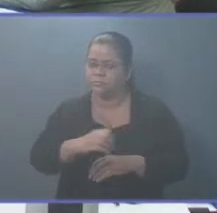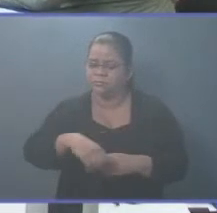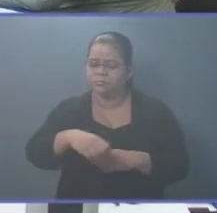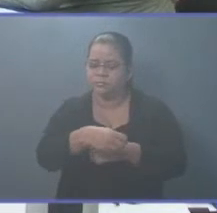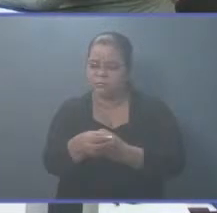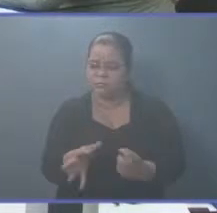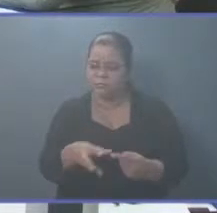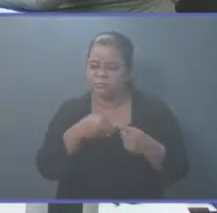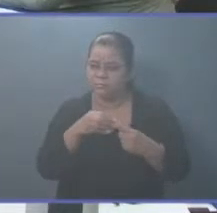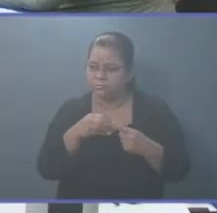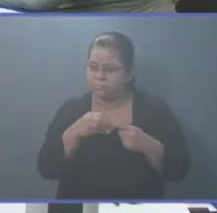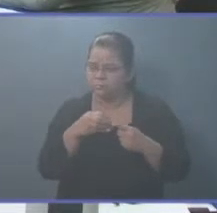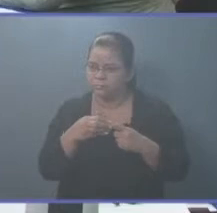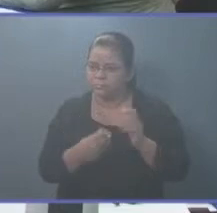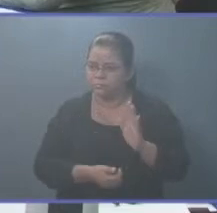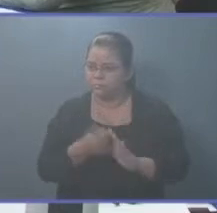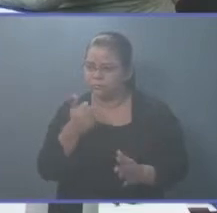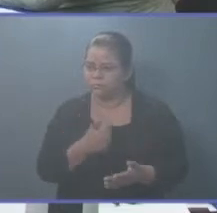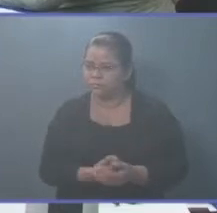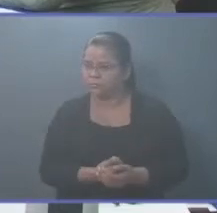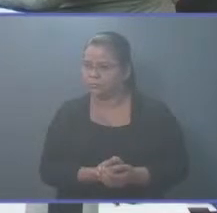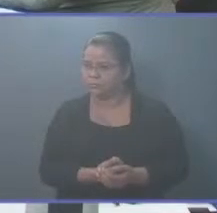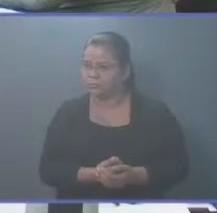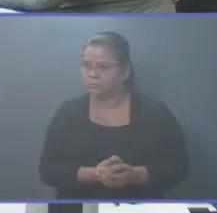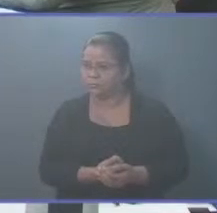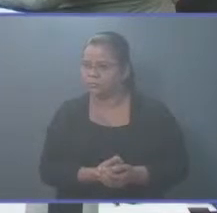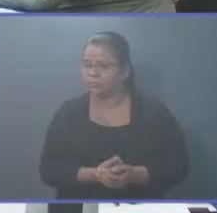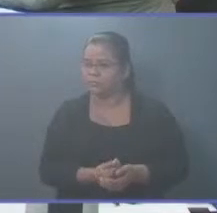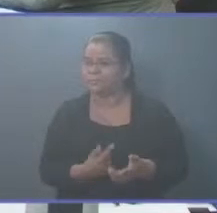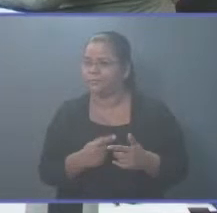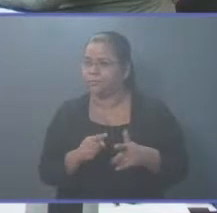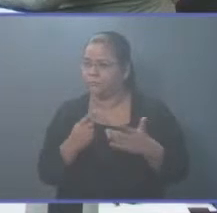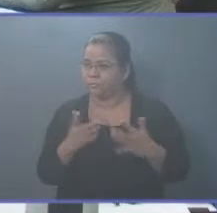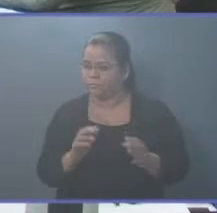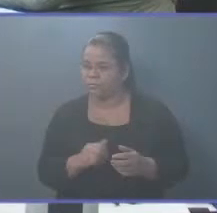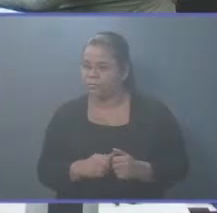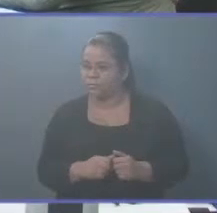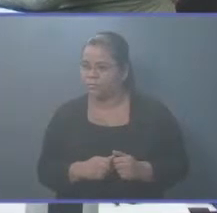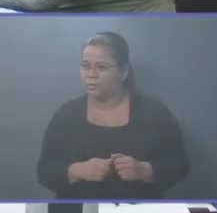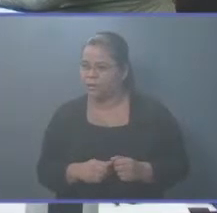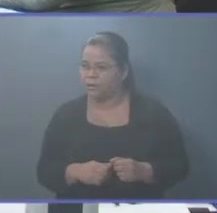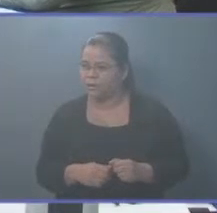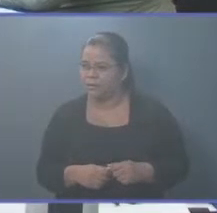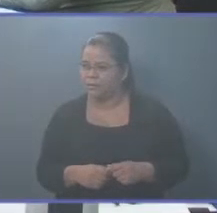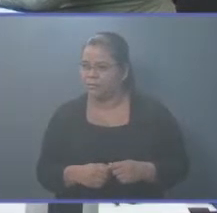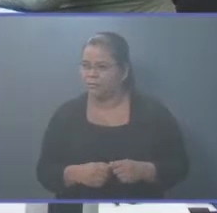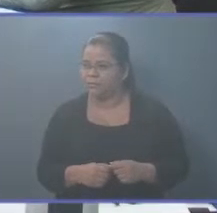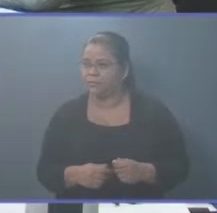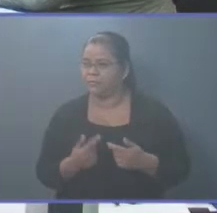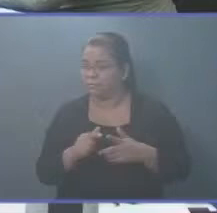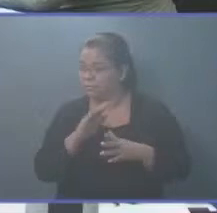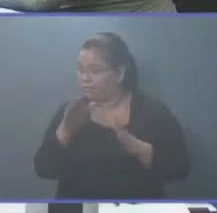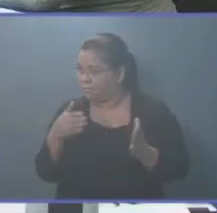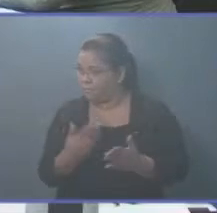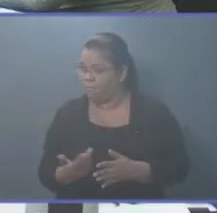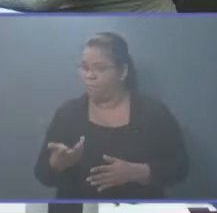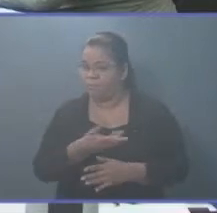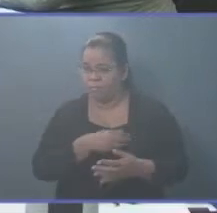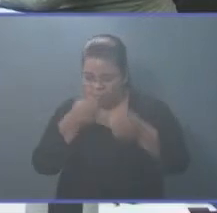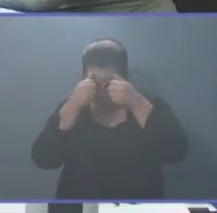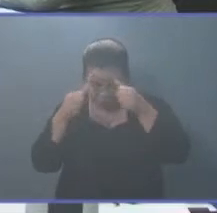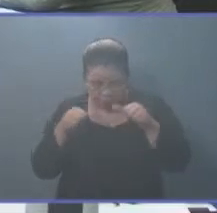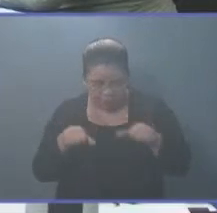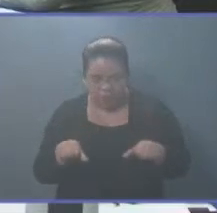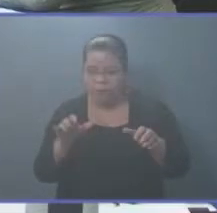delitos, tráfico ilegal y trata de personas de la Fiscalía General de la República y el área de investigación especializada contra el